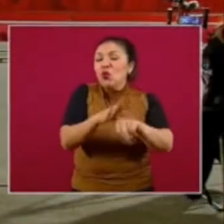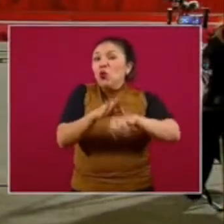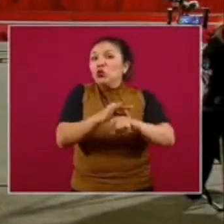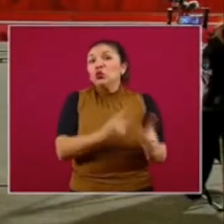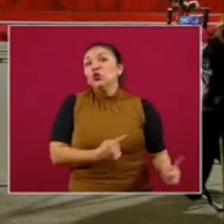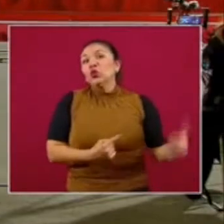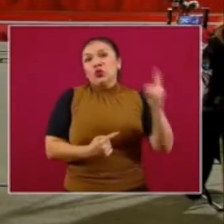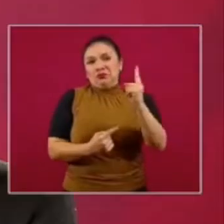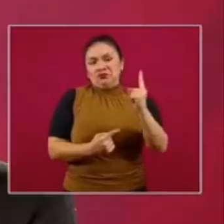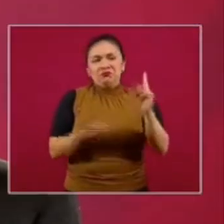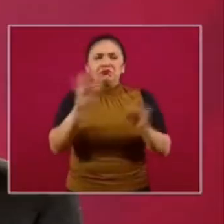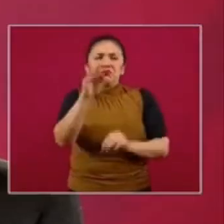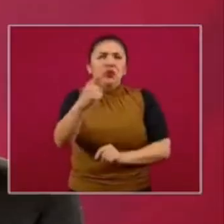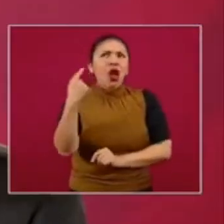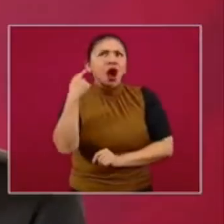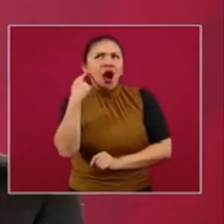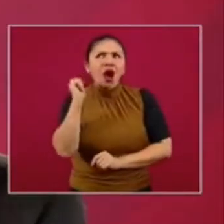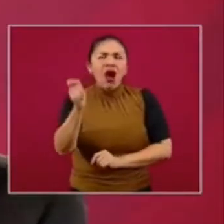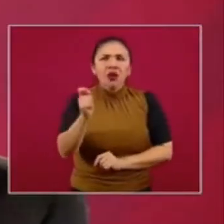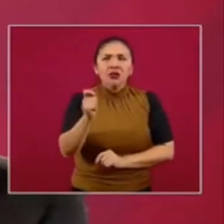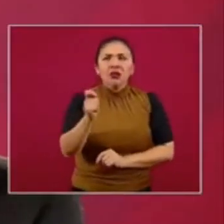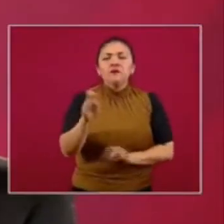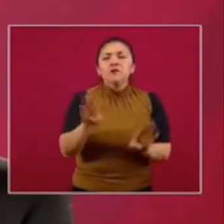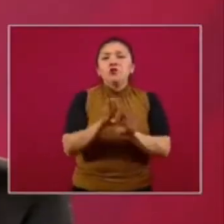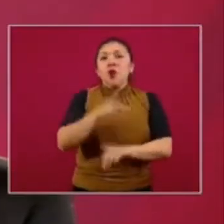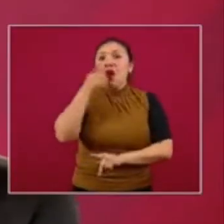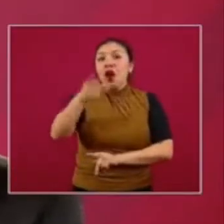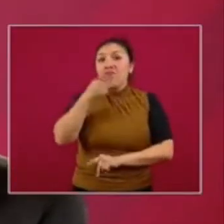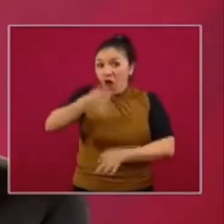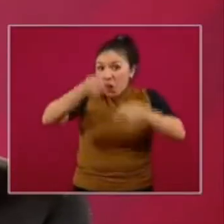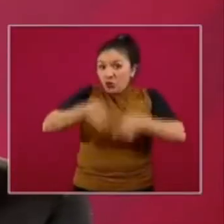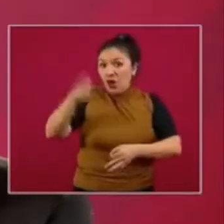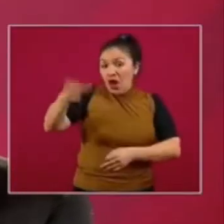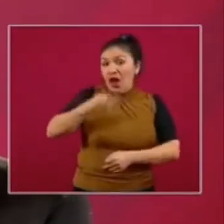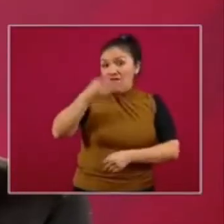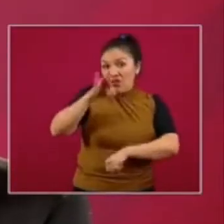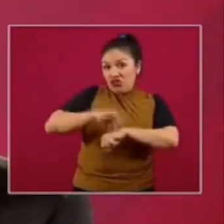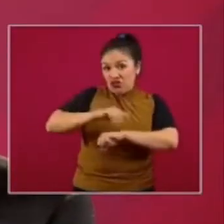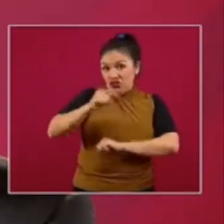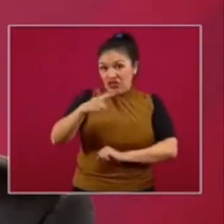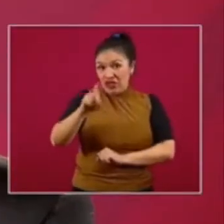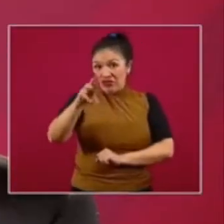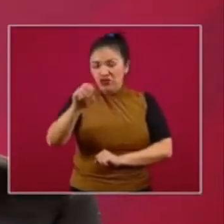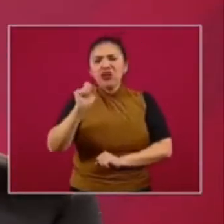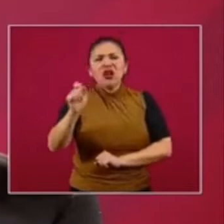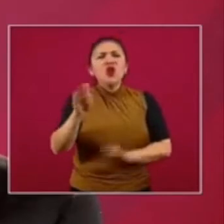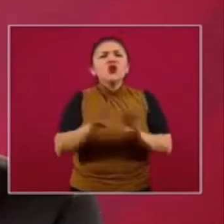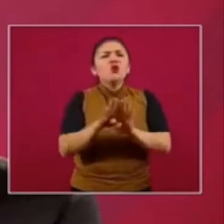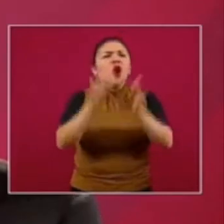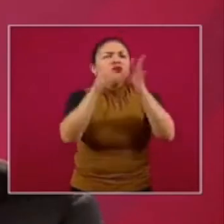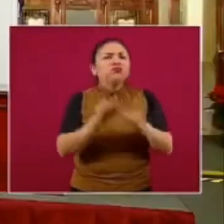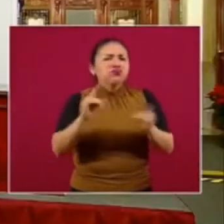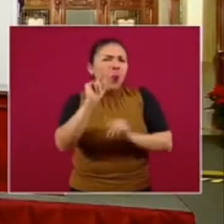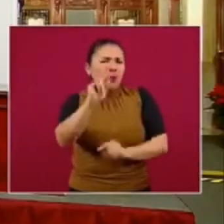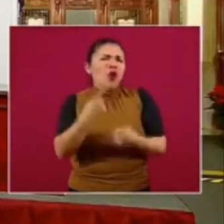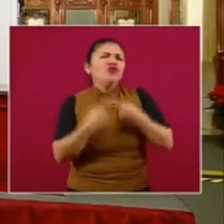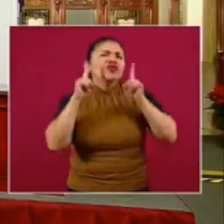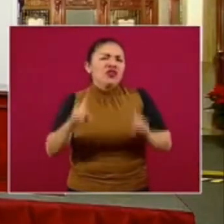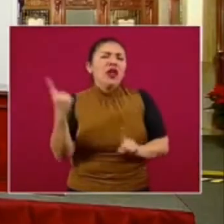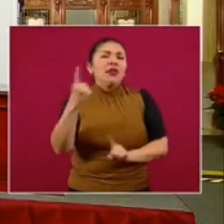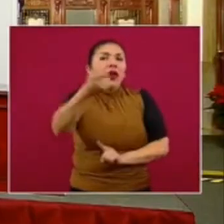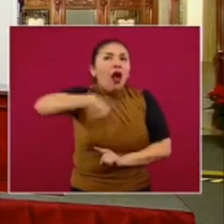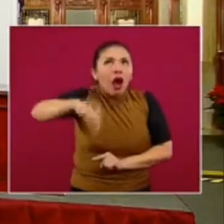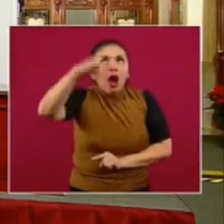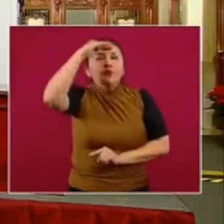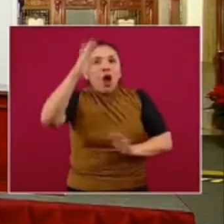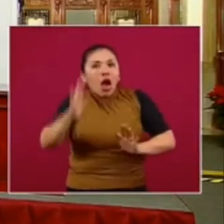pandemia del nuevo coronavirus, con lo que el número de víctimas mortales, lamentablemente, llega a